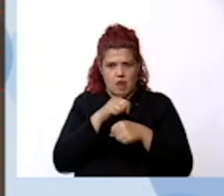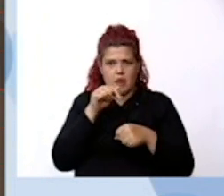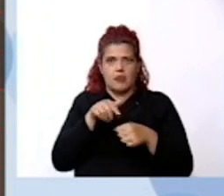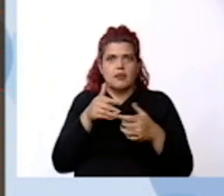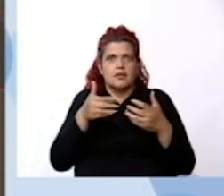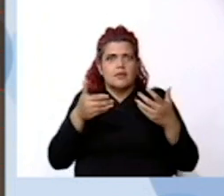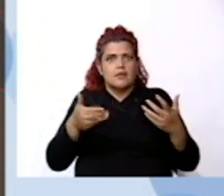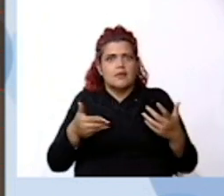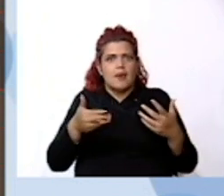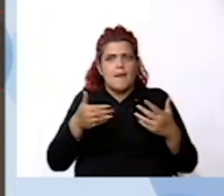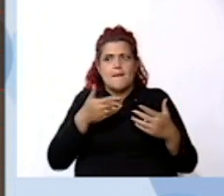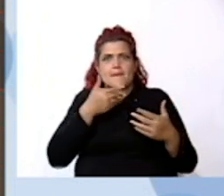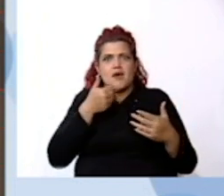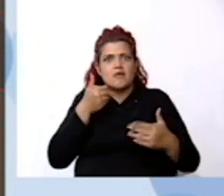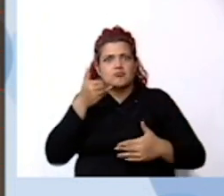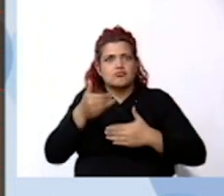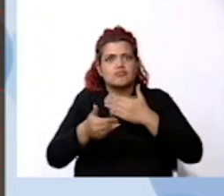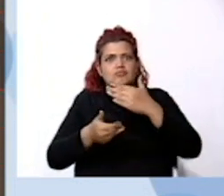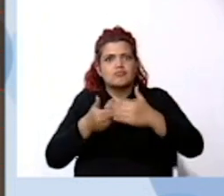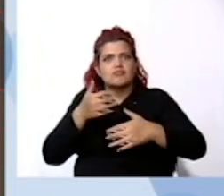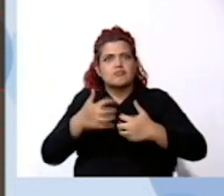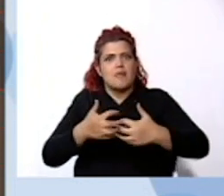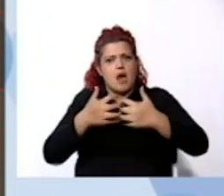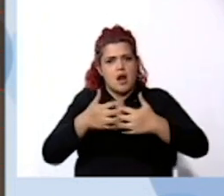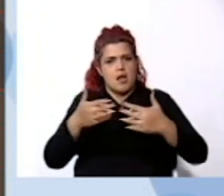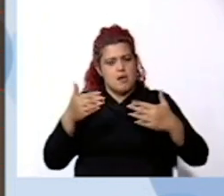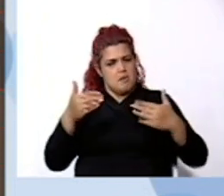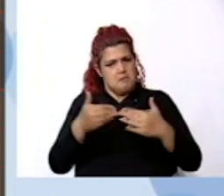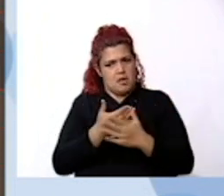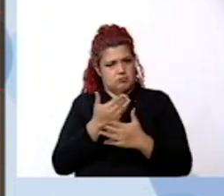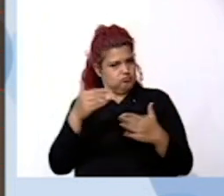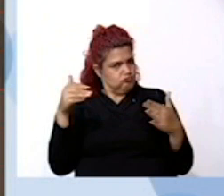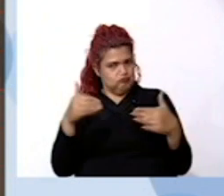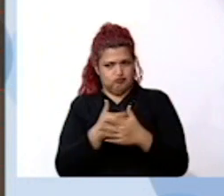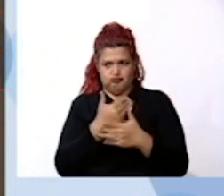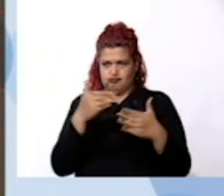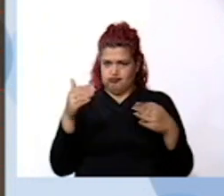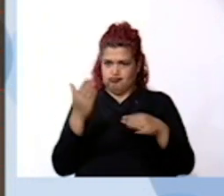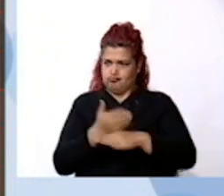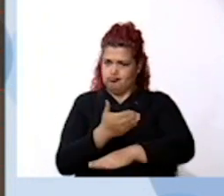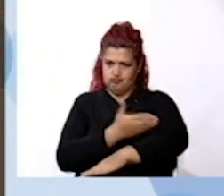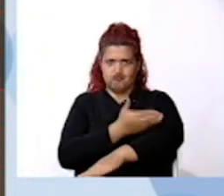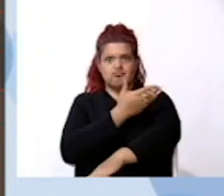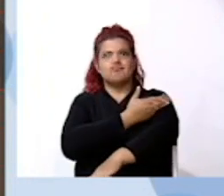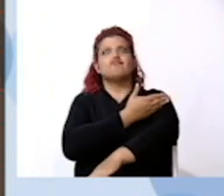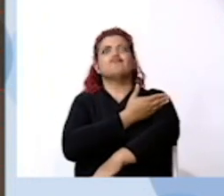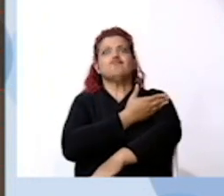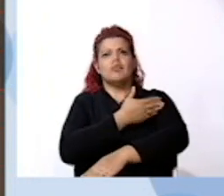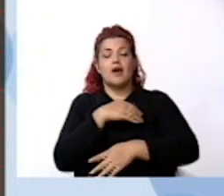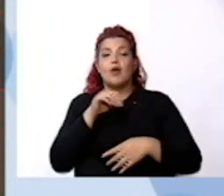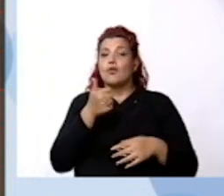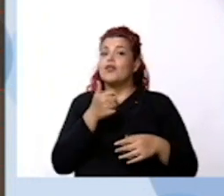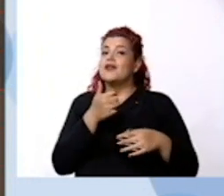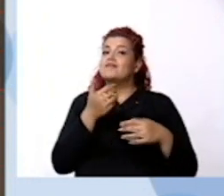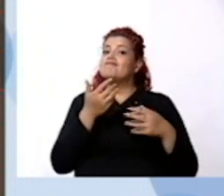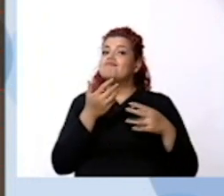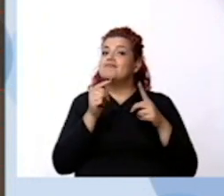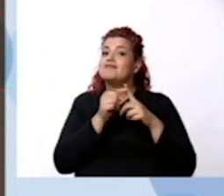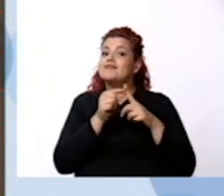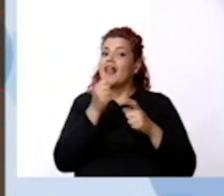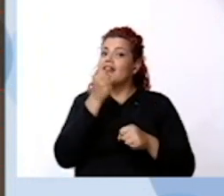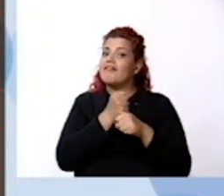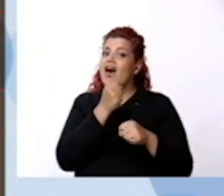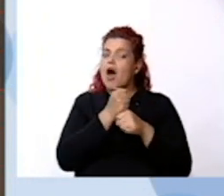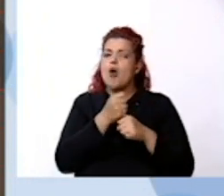facilita que cada vez hayan máquinas más sofisticadas, o sea, como más avanzadas. Trabajo, porque las